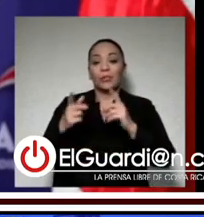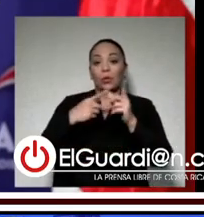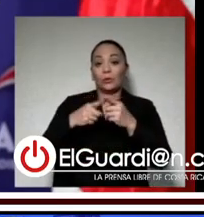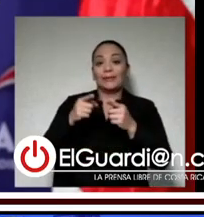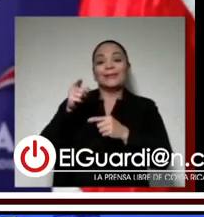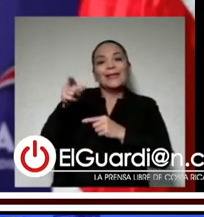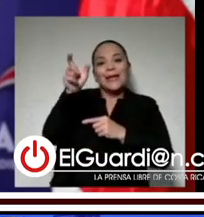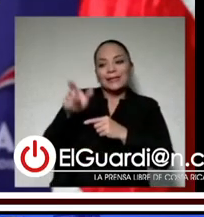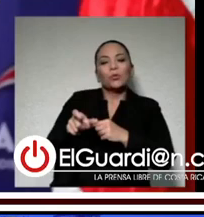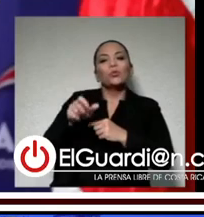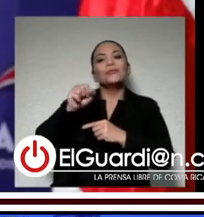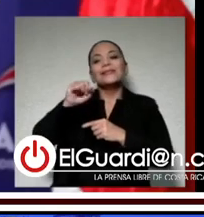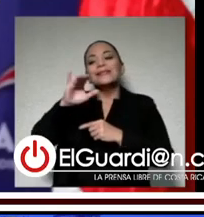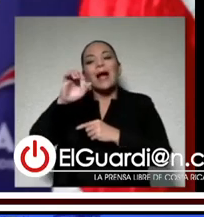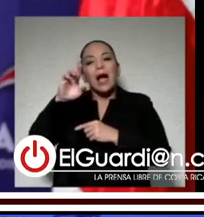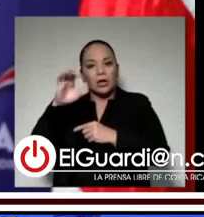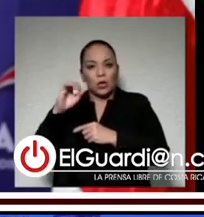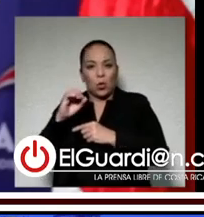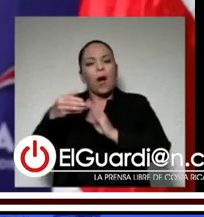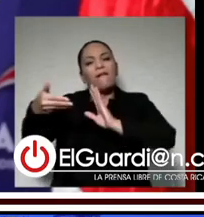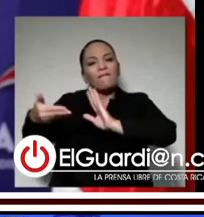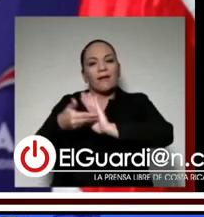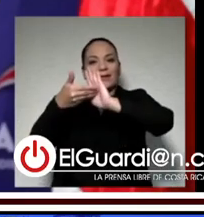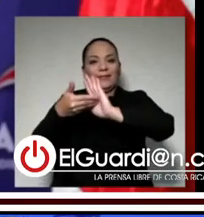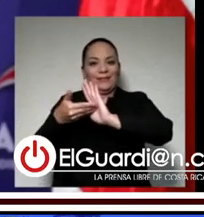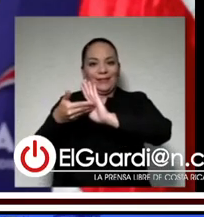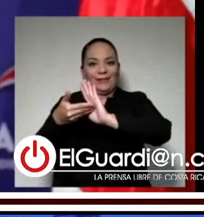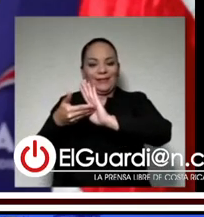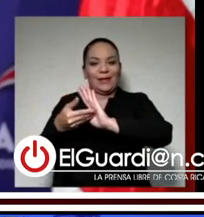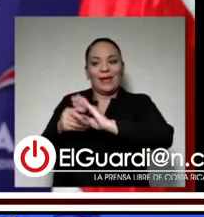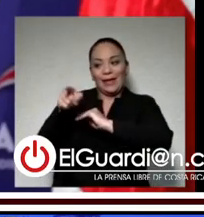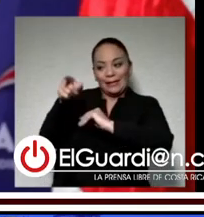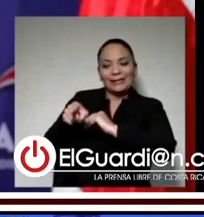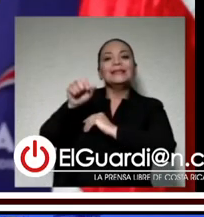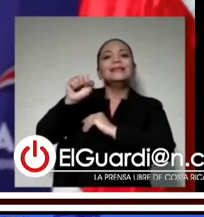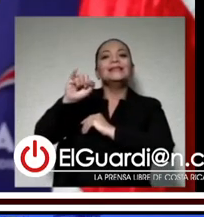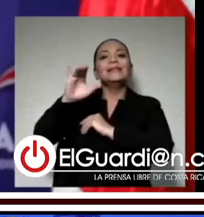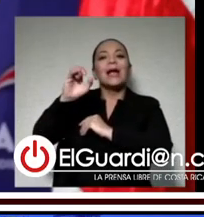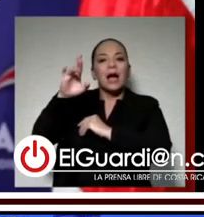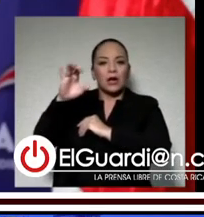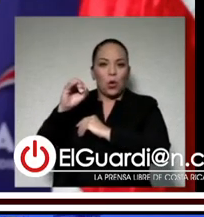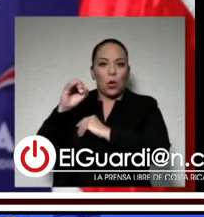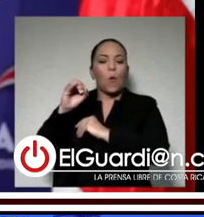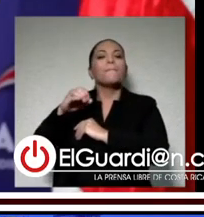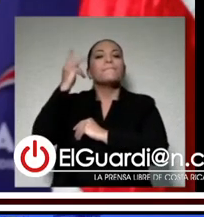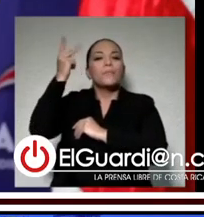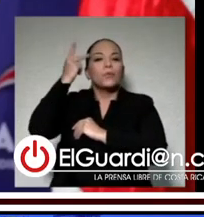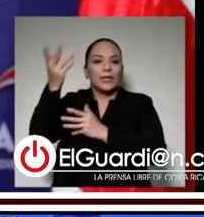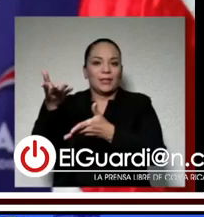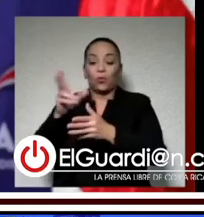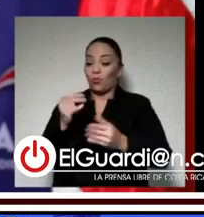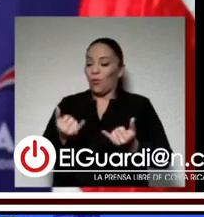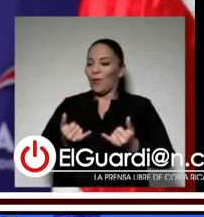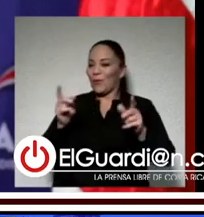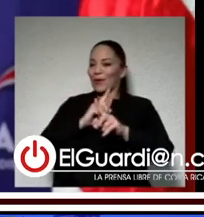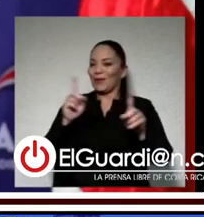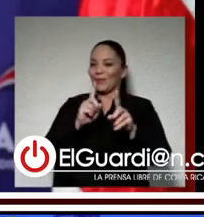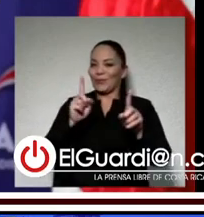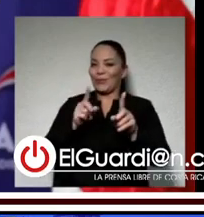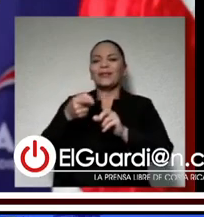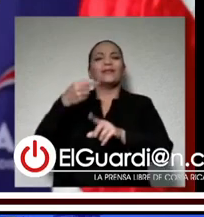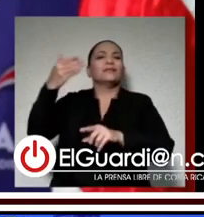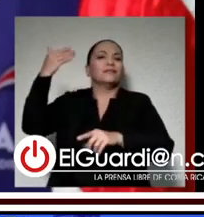sicario político. No de ahora, de muchas campañas